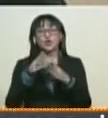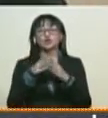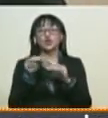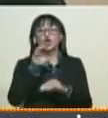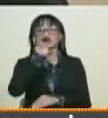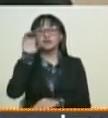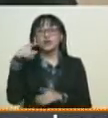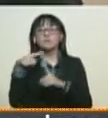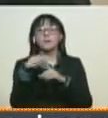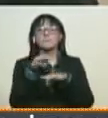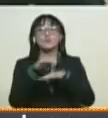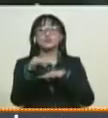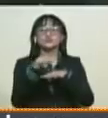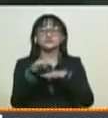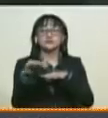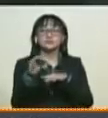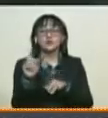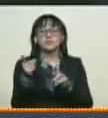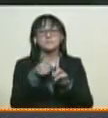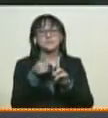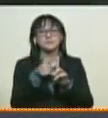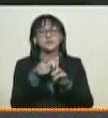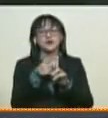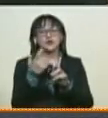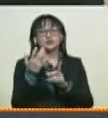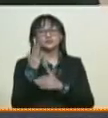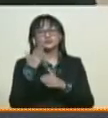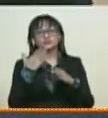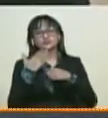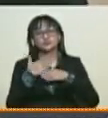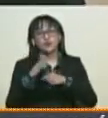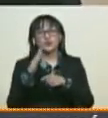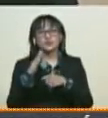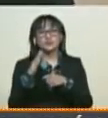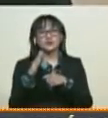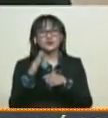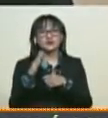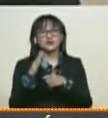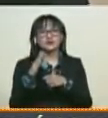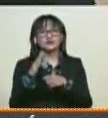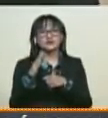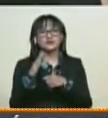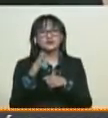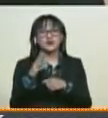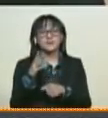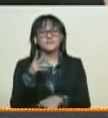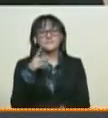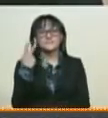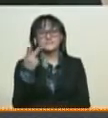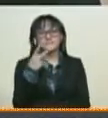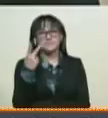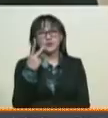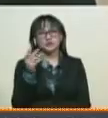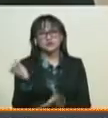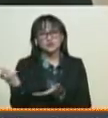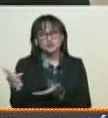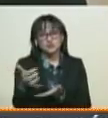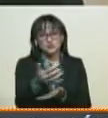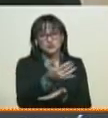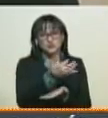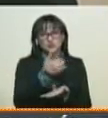municipios. El primero tiene que ver con los excedentes producto de la política de